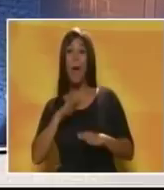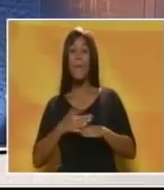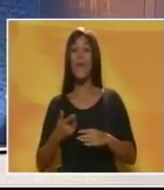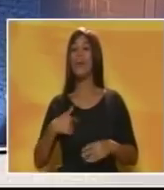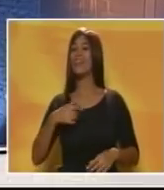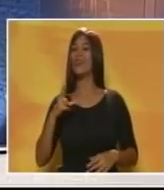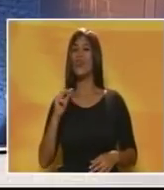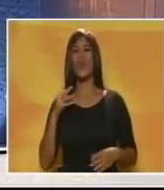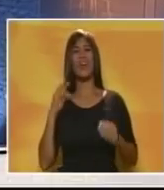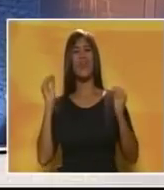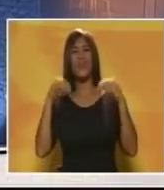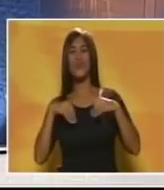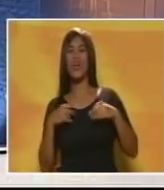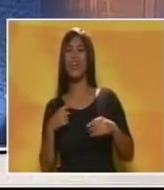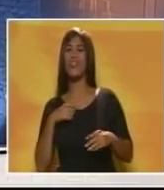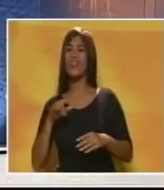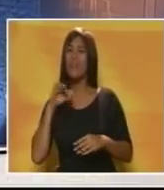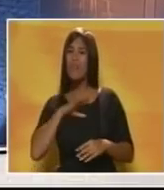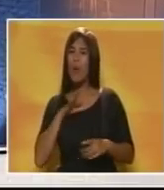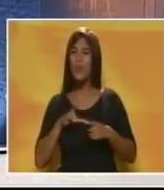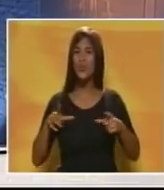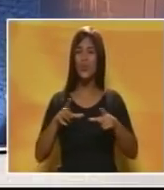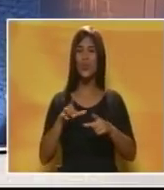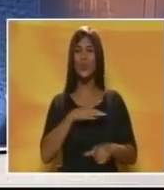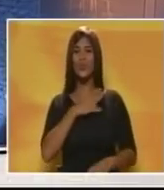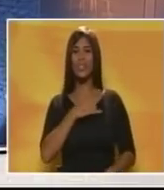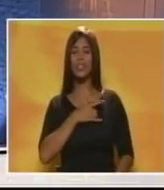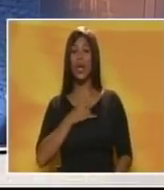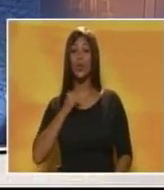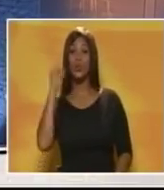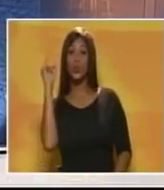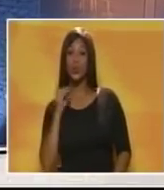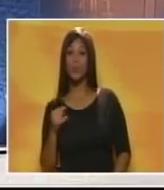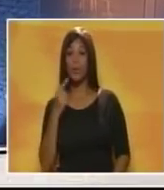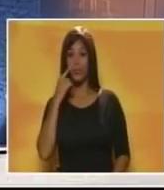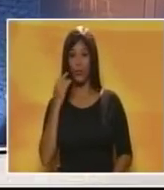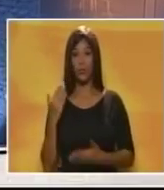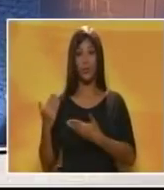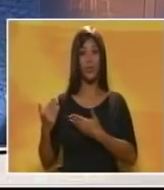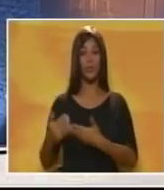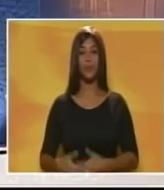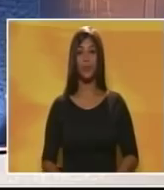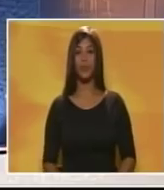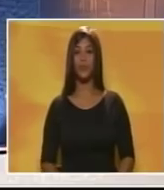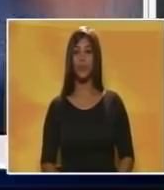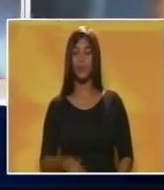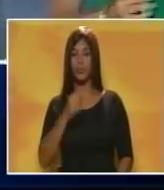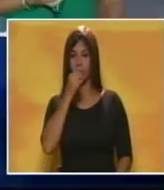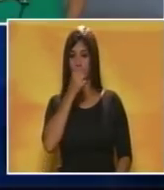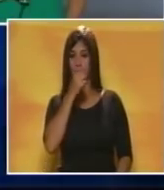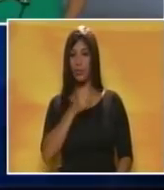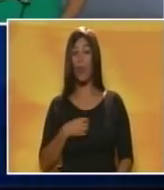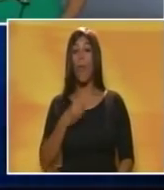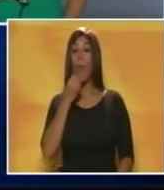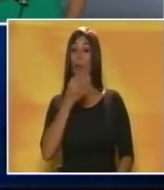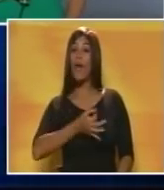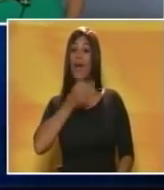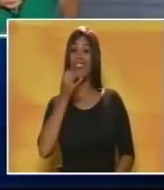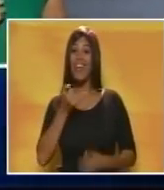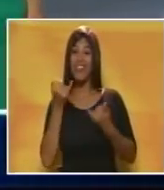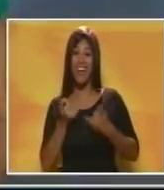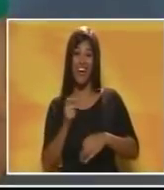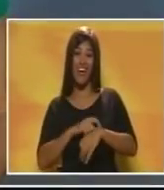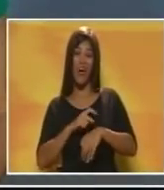disconformidad dentro del recinto universitario. Zulimar Dudamel nos presenta el reporte. Buenas tardes. A esta hora,